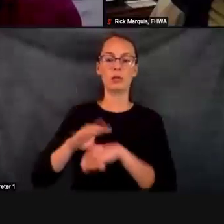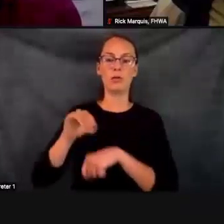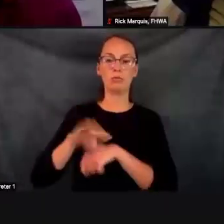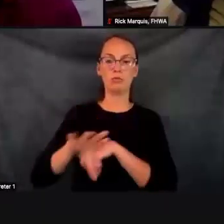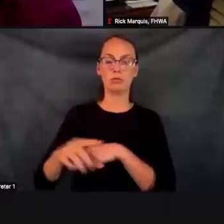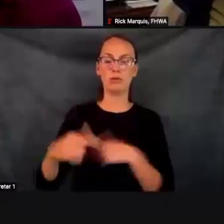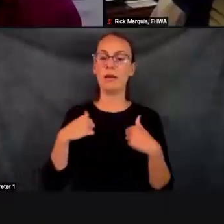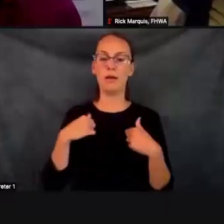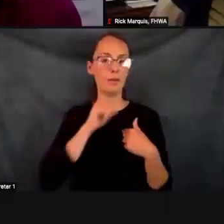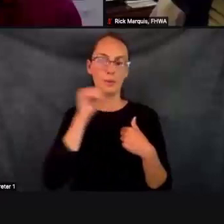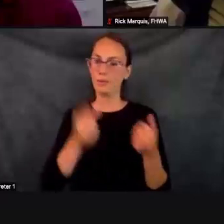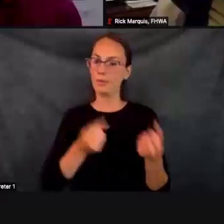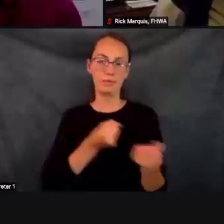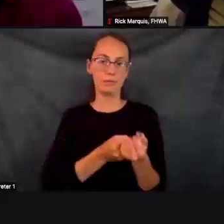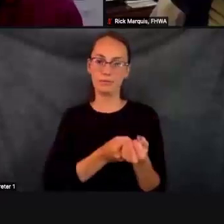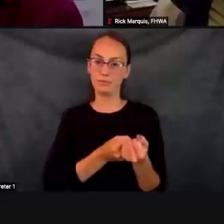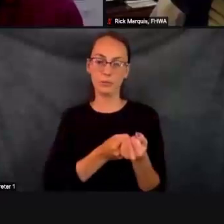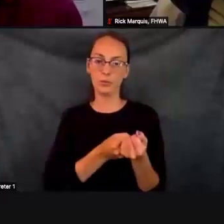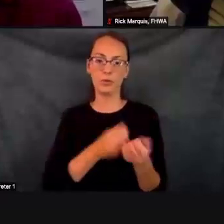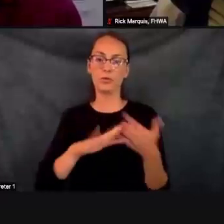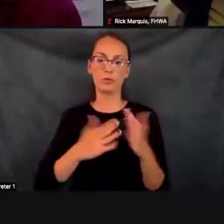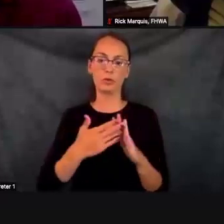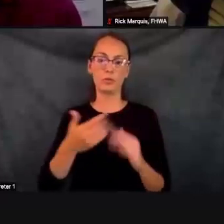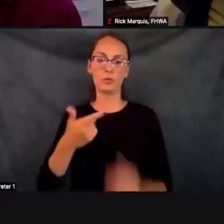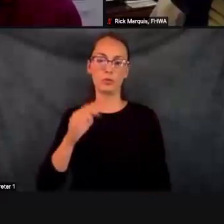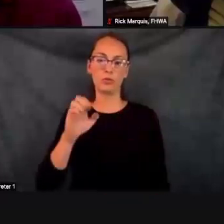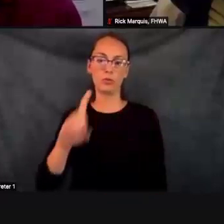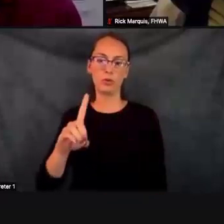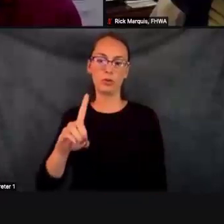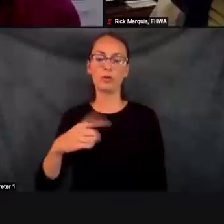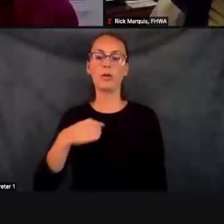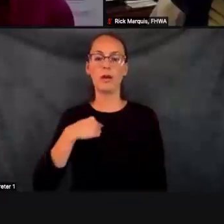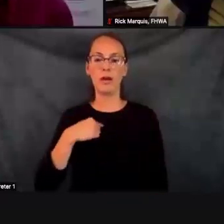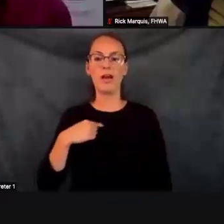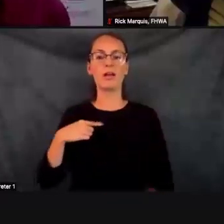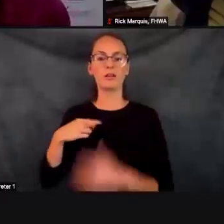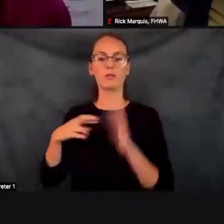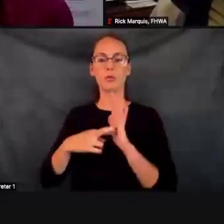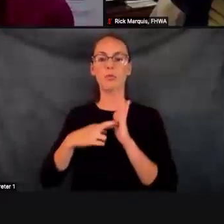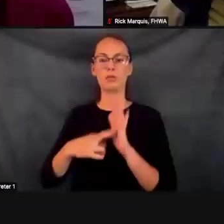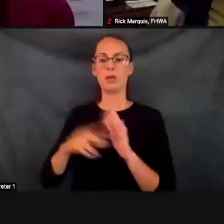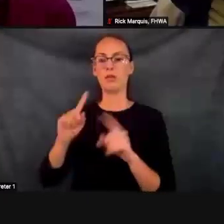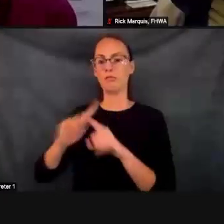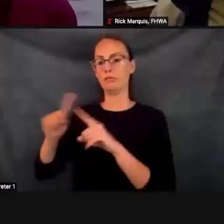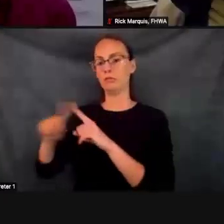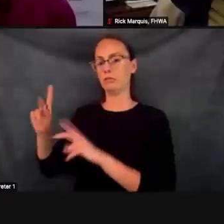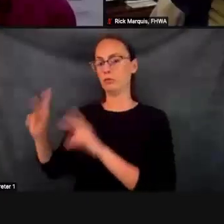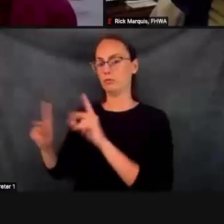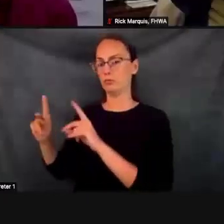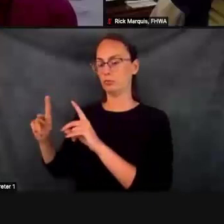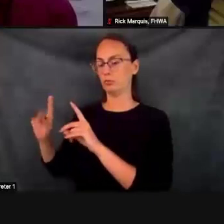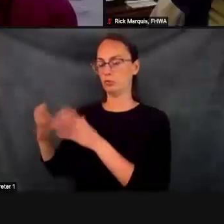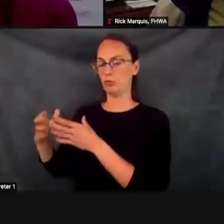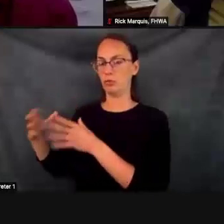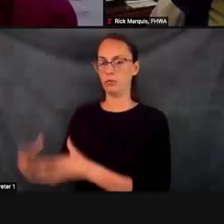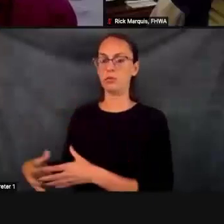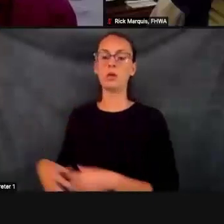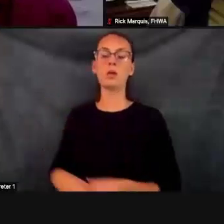No estoy a favor de la red comunitaria. Hablando por mis